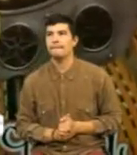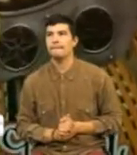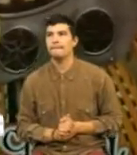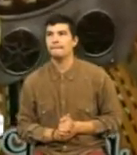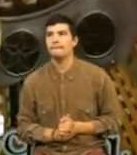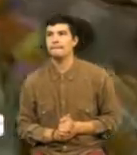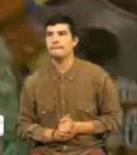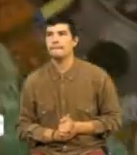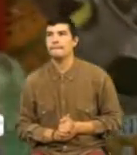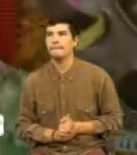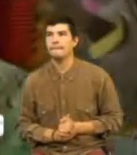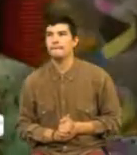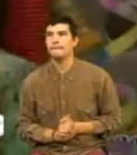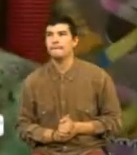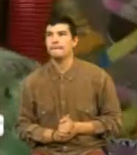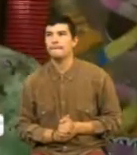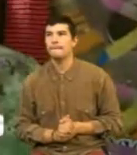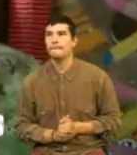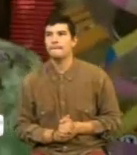enemigos.